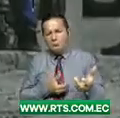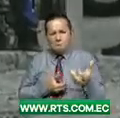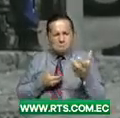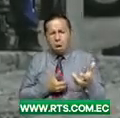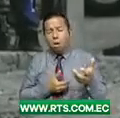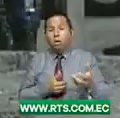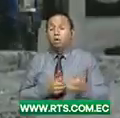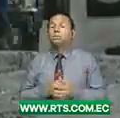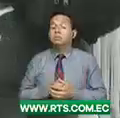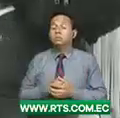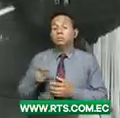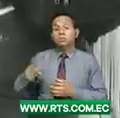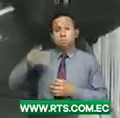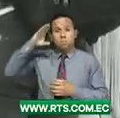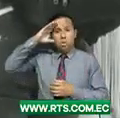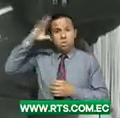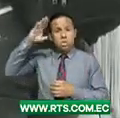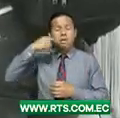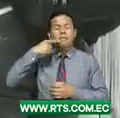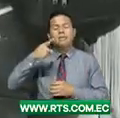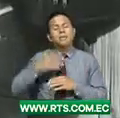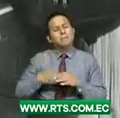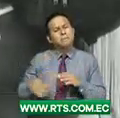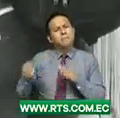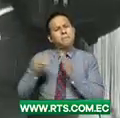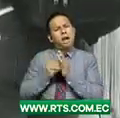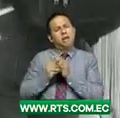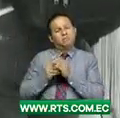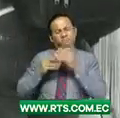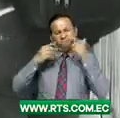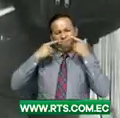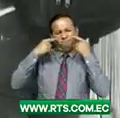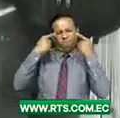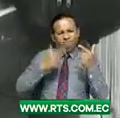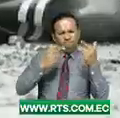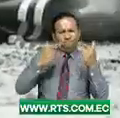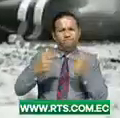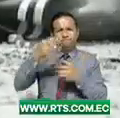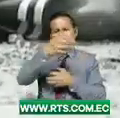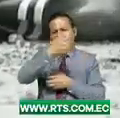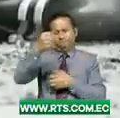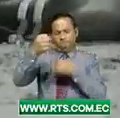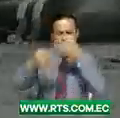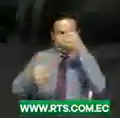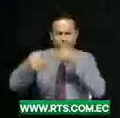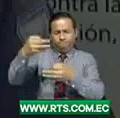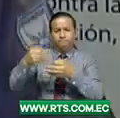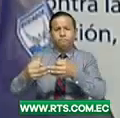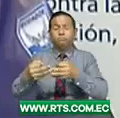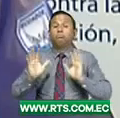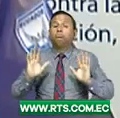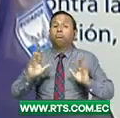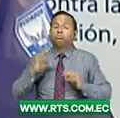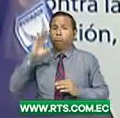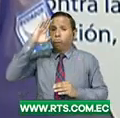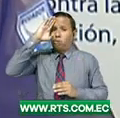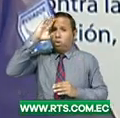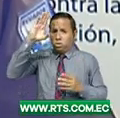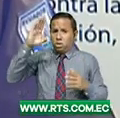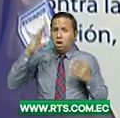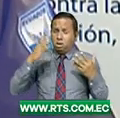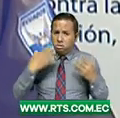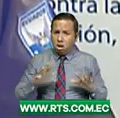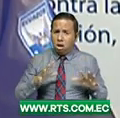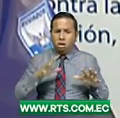se ha duplicado para judicializar a los responsables de los crímenes. La respuesta de la policía está ahí. Hemos llegado nosotros